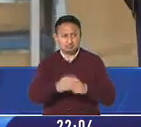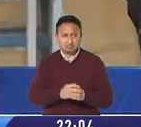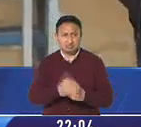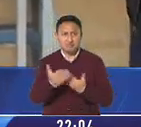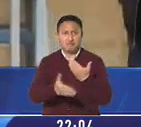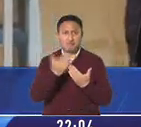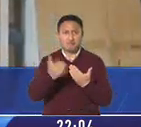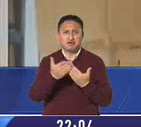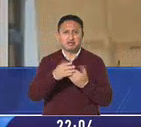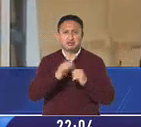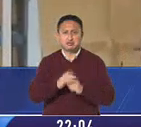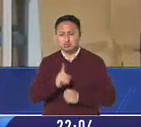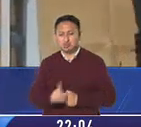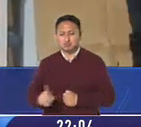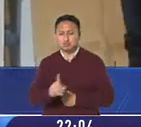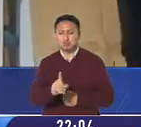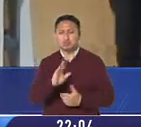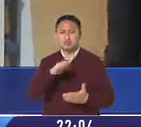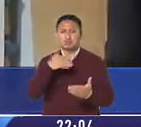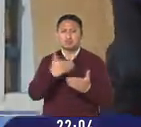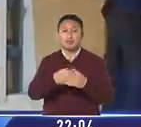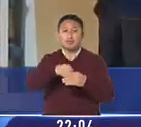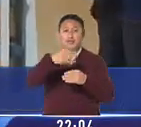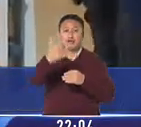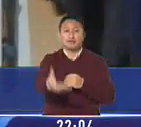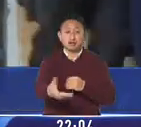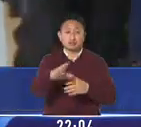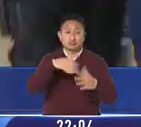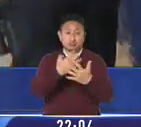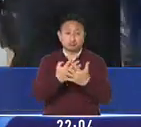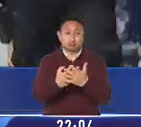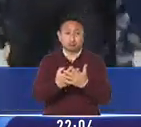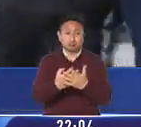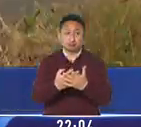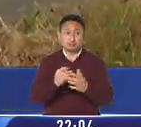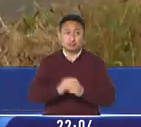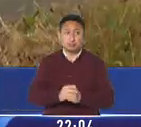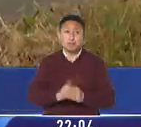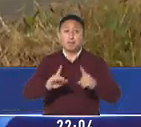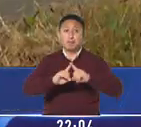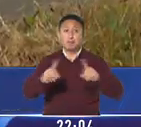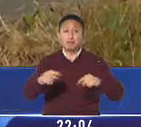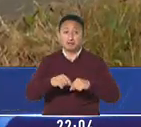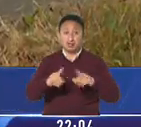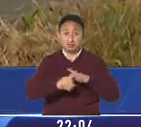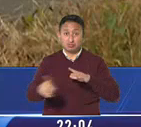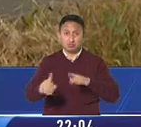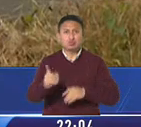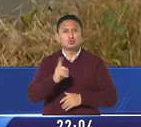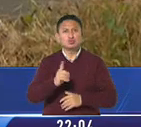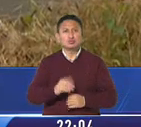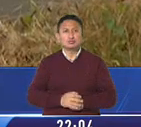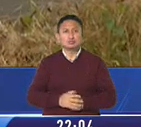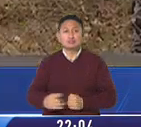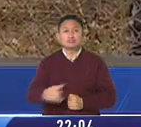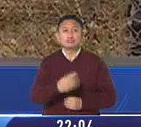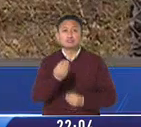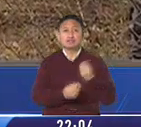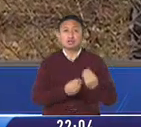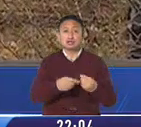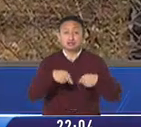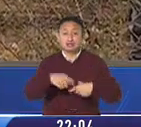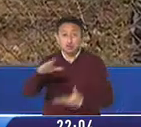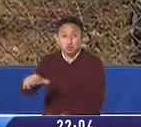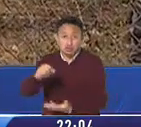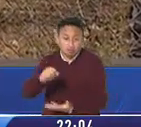las seguridades hasta llegar a la parte externa de la cárcel. Sin embargo, no fugaron. Su única misión